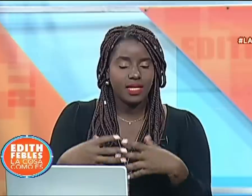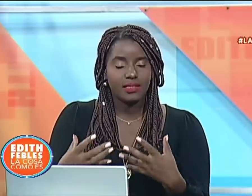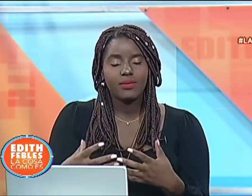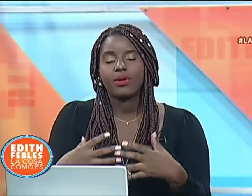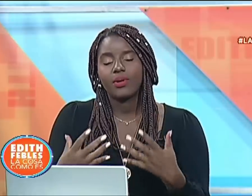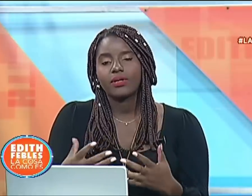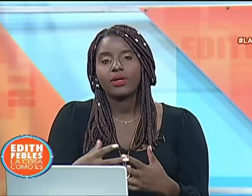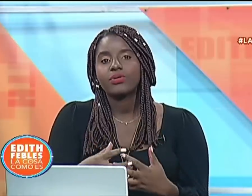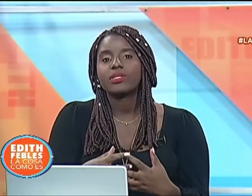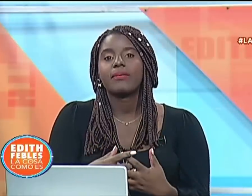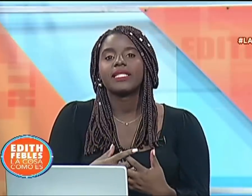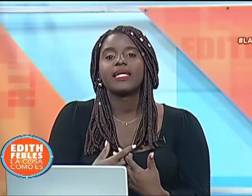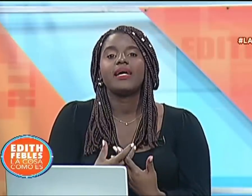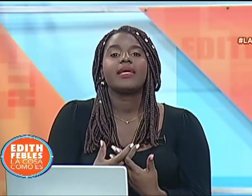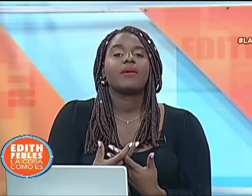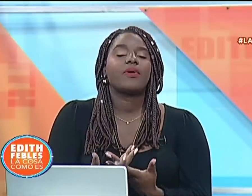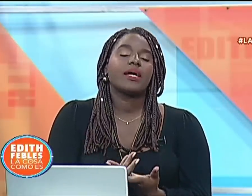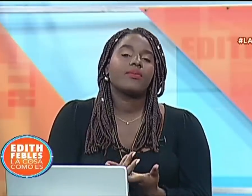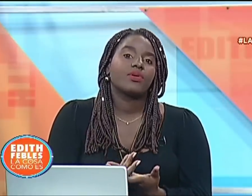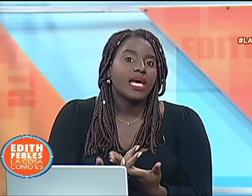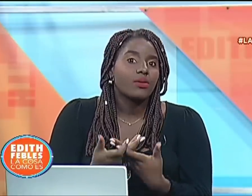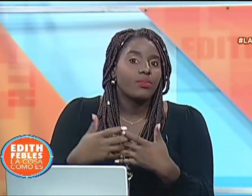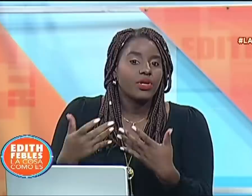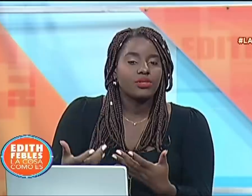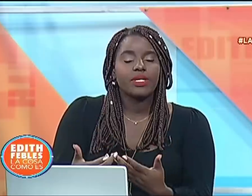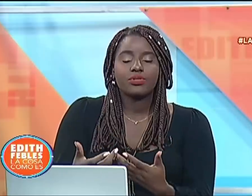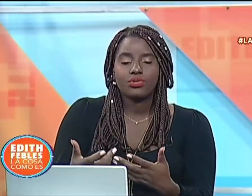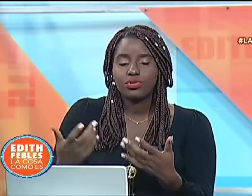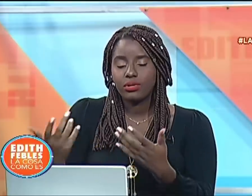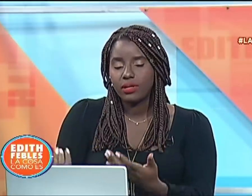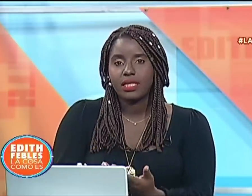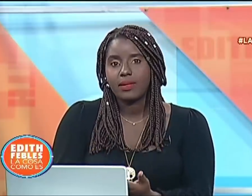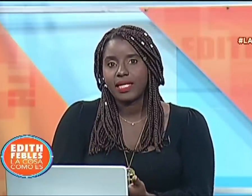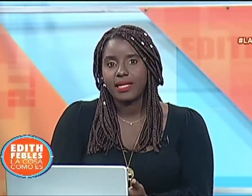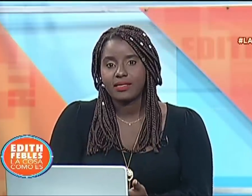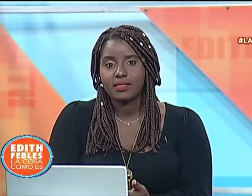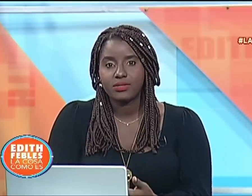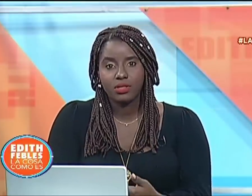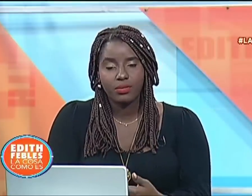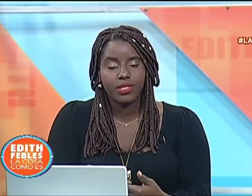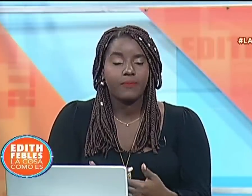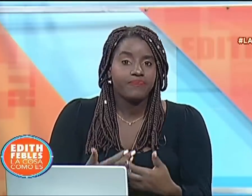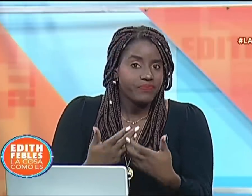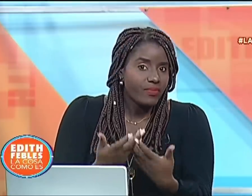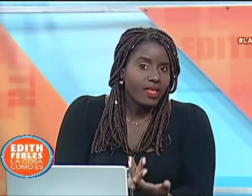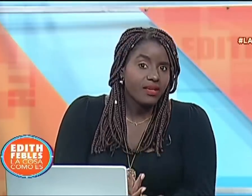de activos, un abogado que conoce la materia, que puede abordar un poquito más con nosotros lo del tema de la ley de extinción de